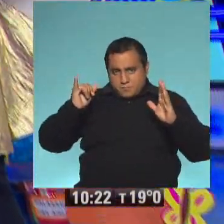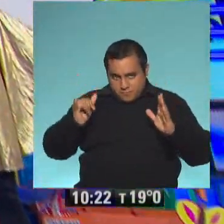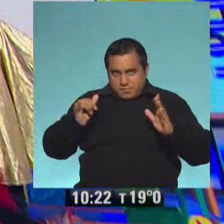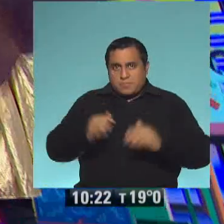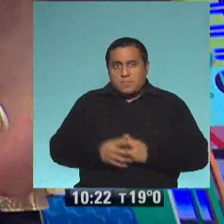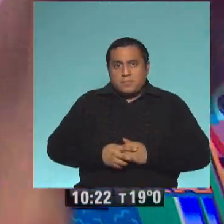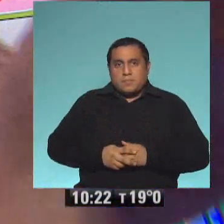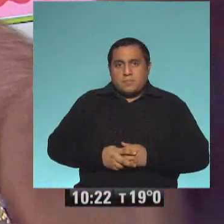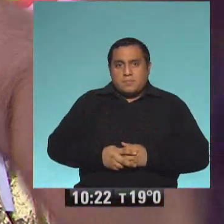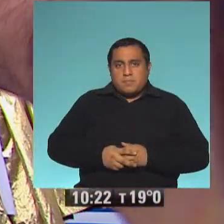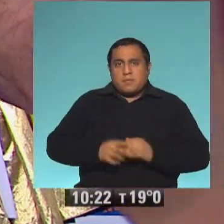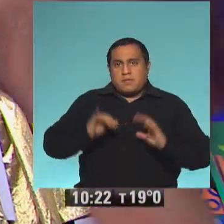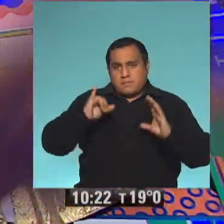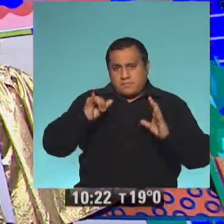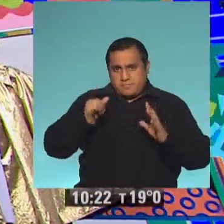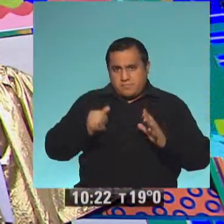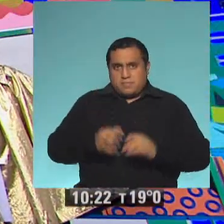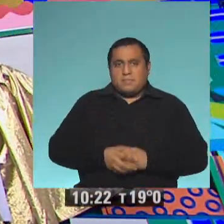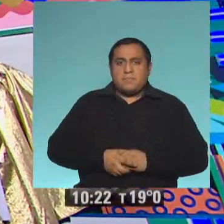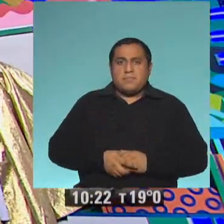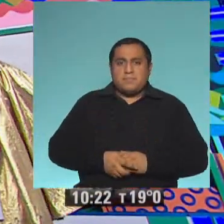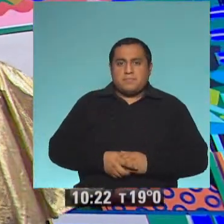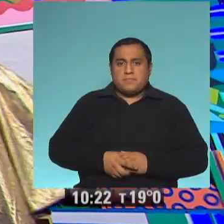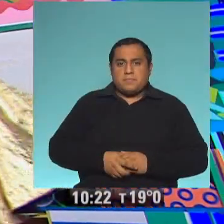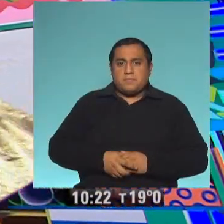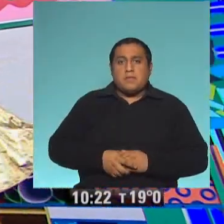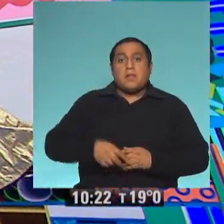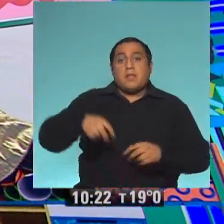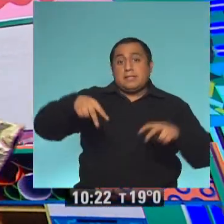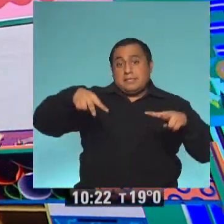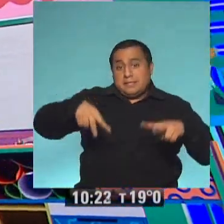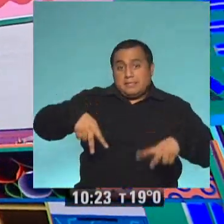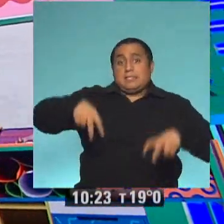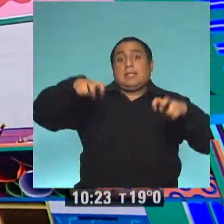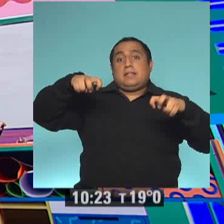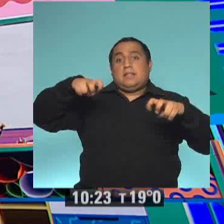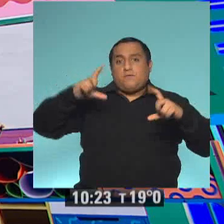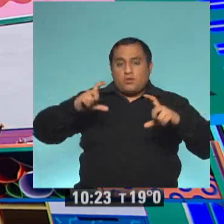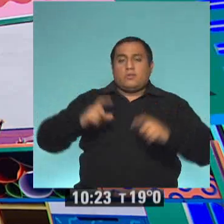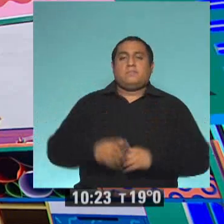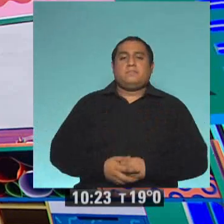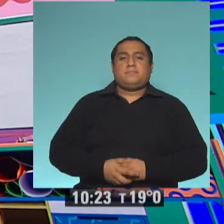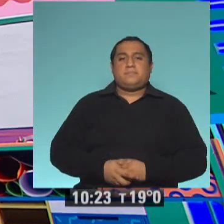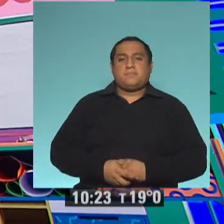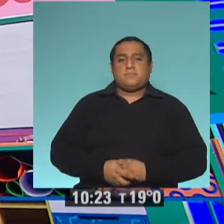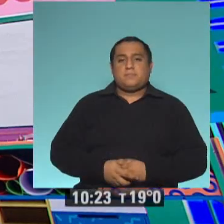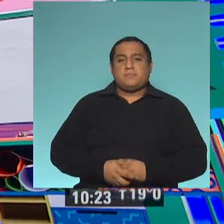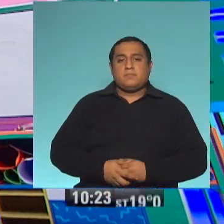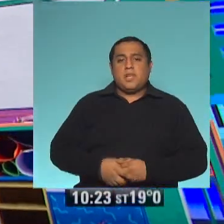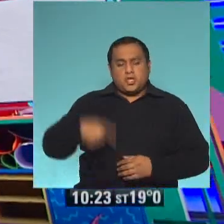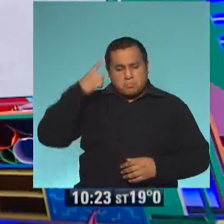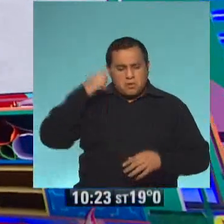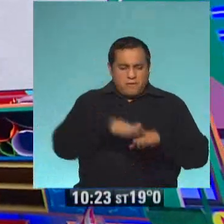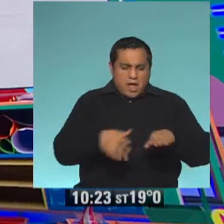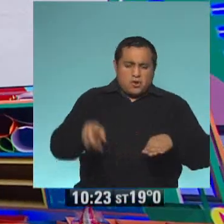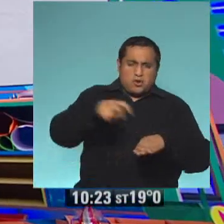Saltar bien alto. La acomodo ahí. Toc, ahí está. Entonces nosotros sí. hacemos así. Yo pensé que íbamos a subirnos un banquito. No,